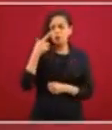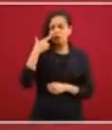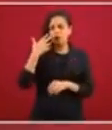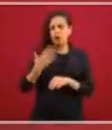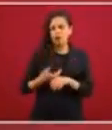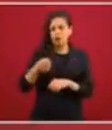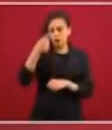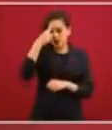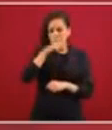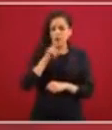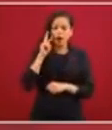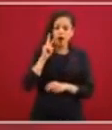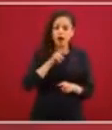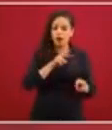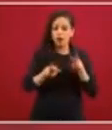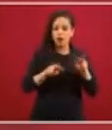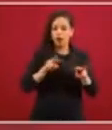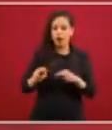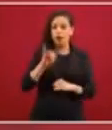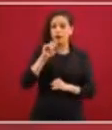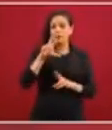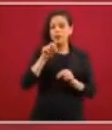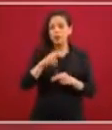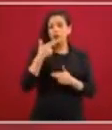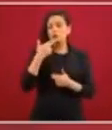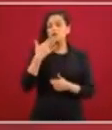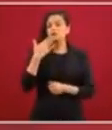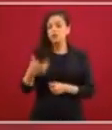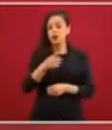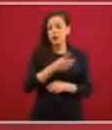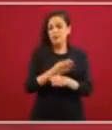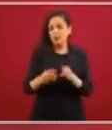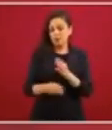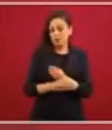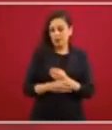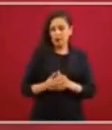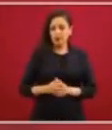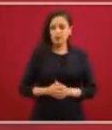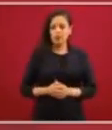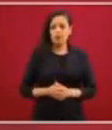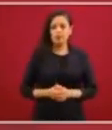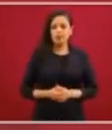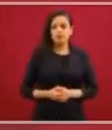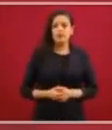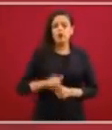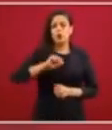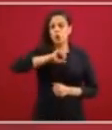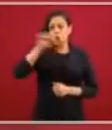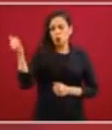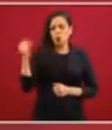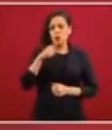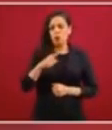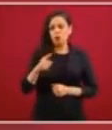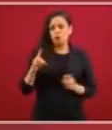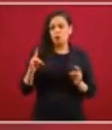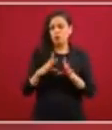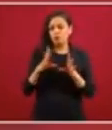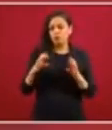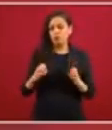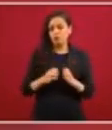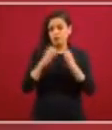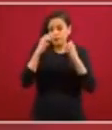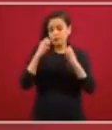y también ocurre en todo el mundo que en este momento, y ha ocurrido en otras situaciones de emergencia sanitaria, se hacen